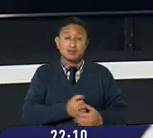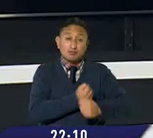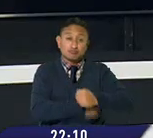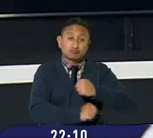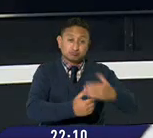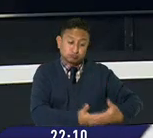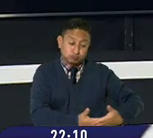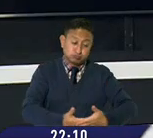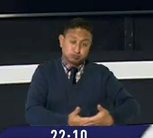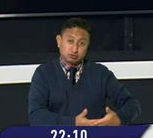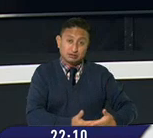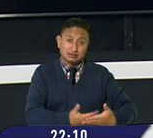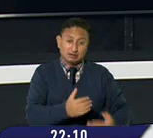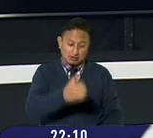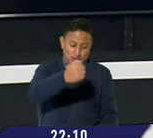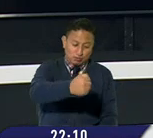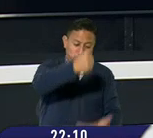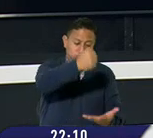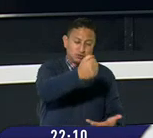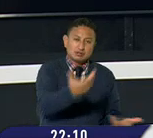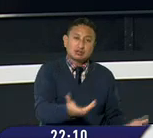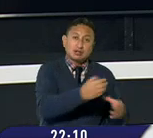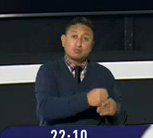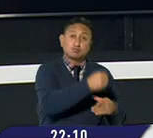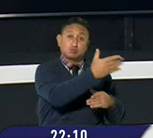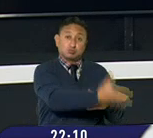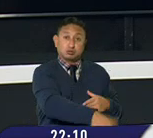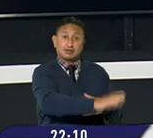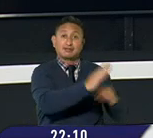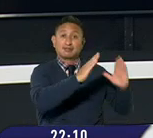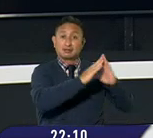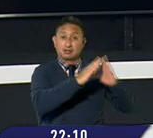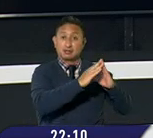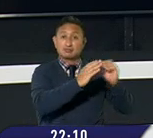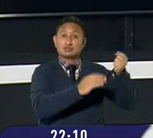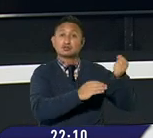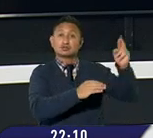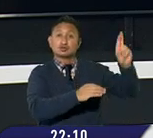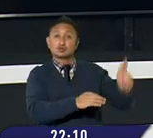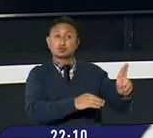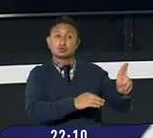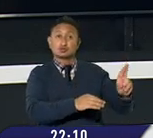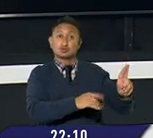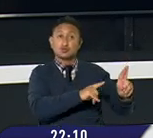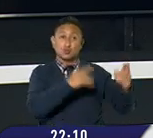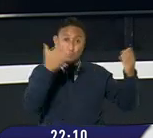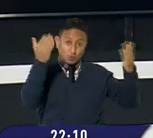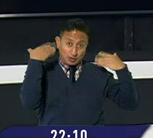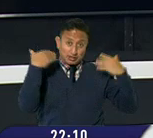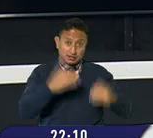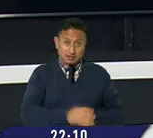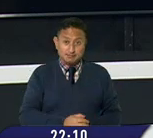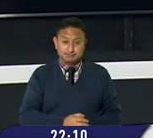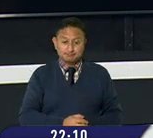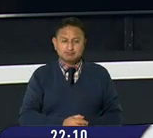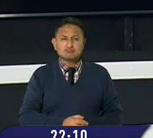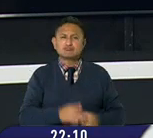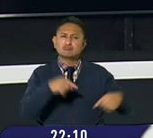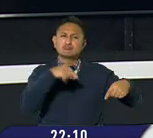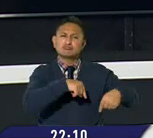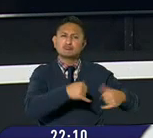en una funda de basura en el exterior de una vivienda al suroeste de la ciudad de Guayaquil. El infante se